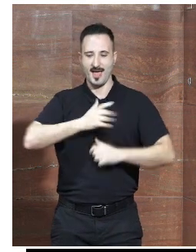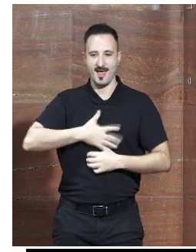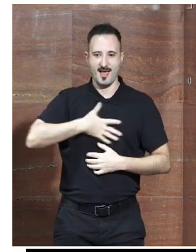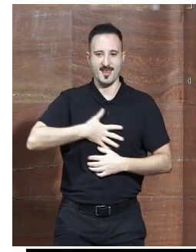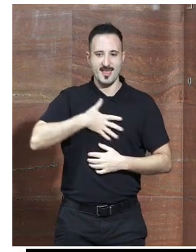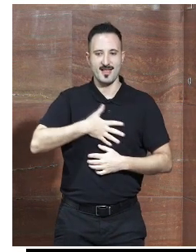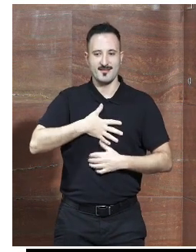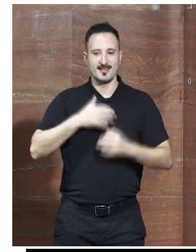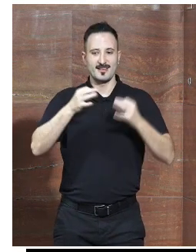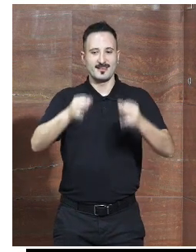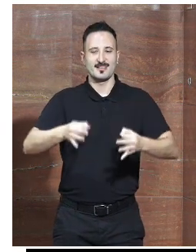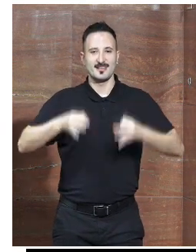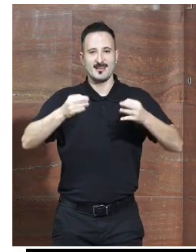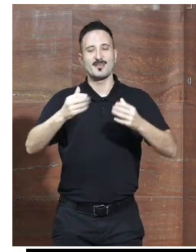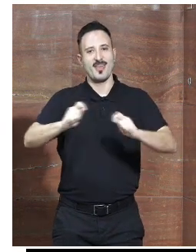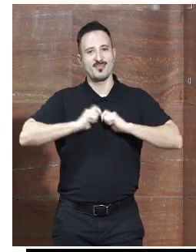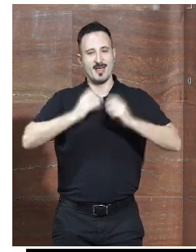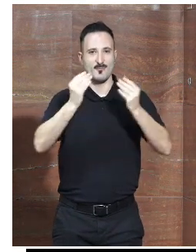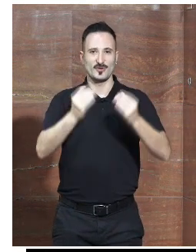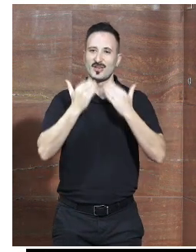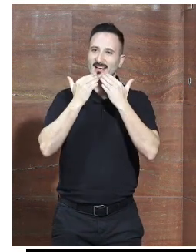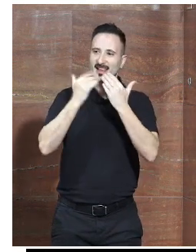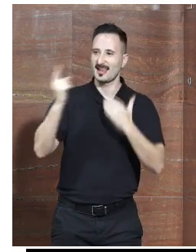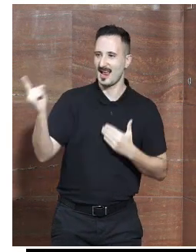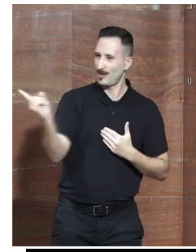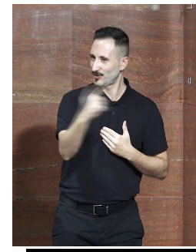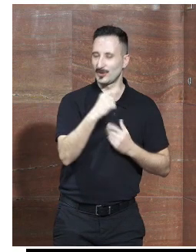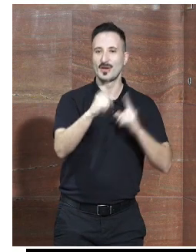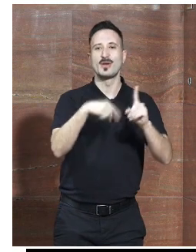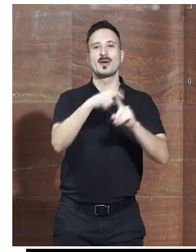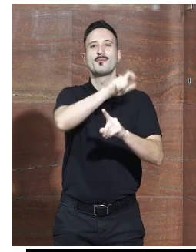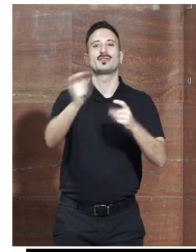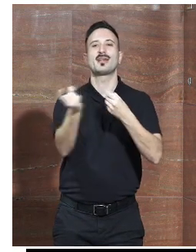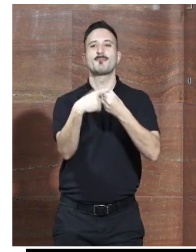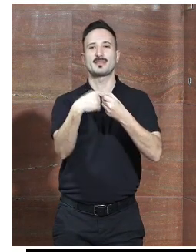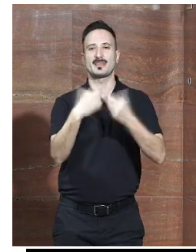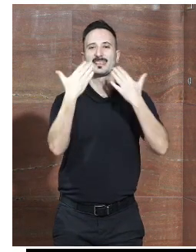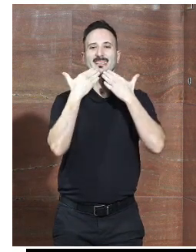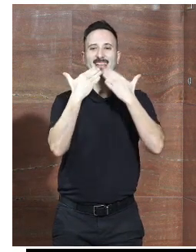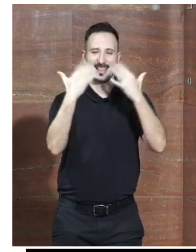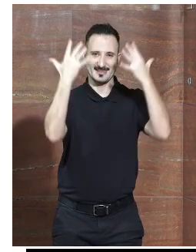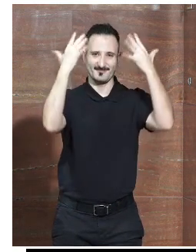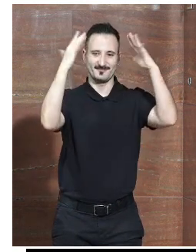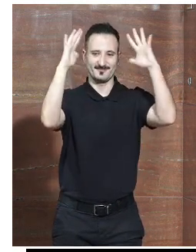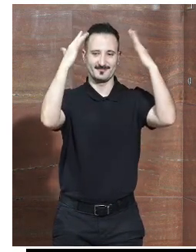agradable, aporta siempre mucho. Muchísimas gracias a vosotros y a todos los que habéis asistido. Gracias.